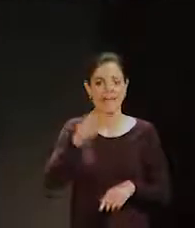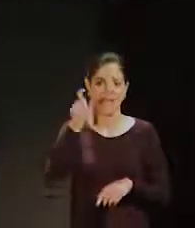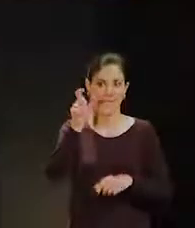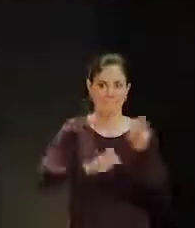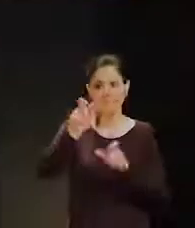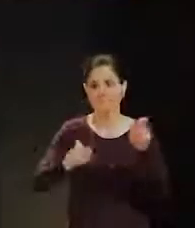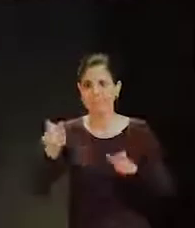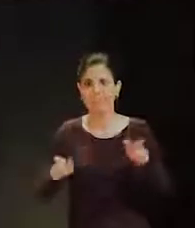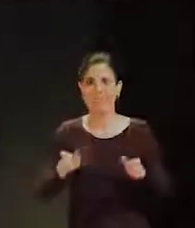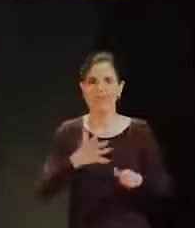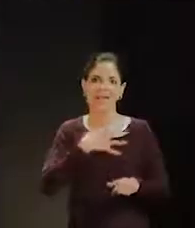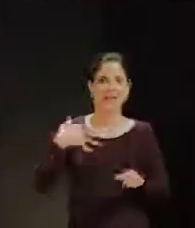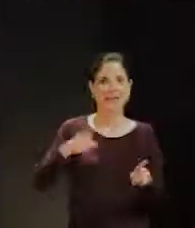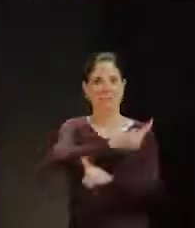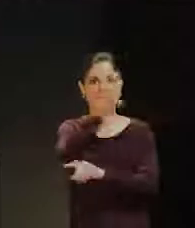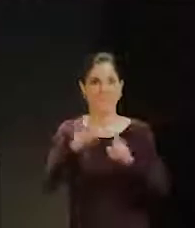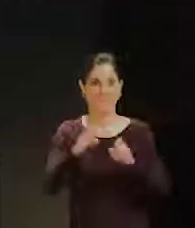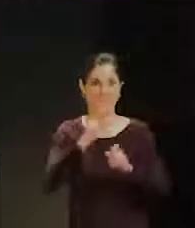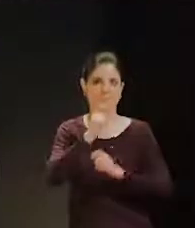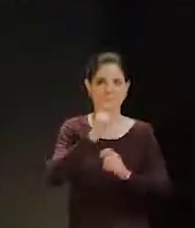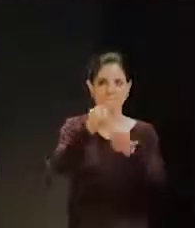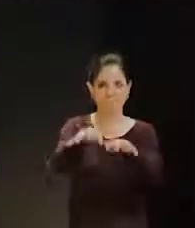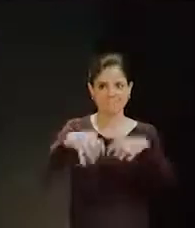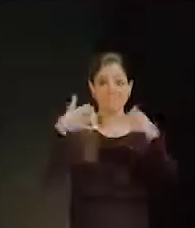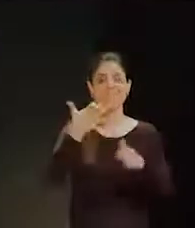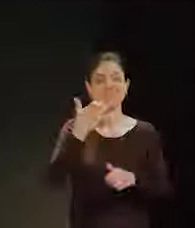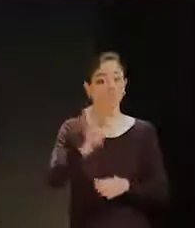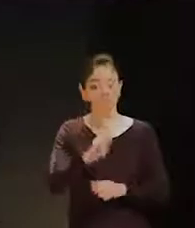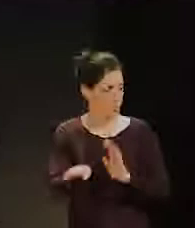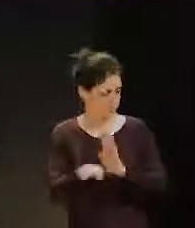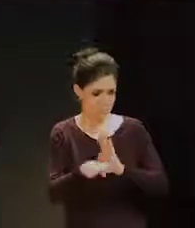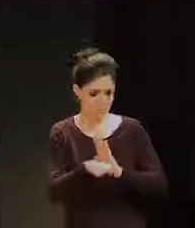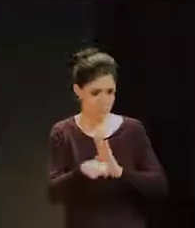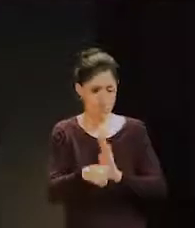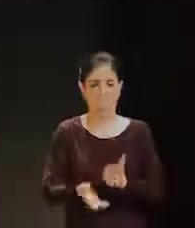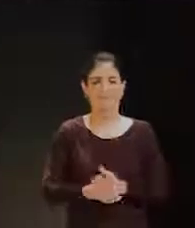a las y a los que quieran hacer preguntas. Claro. Y si no, continuamos.